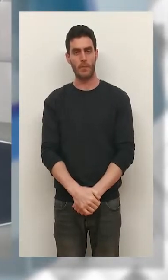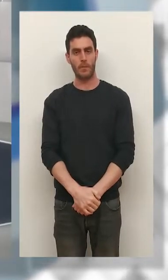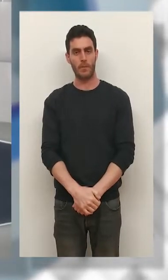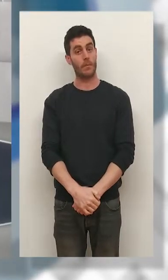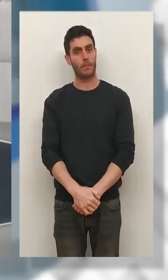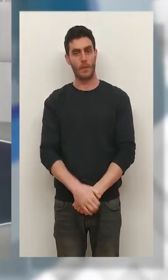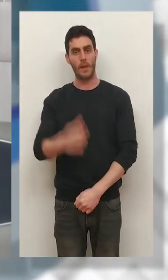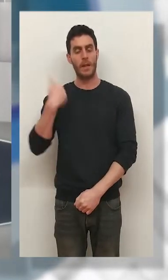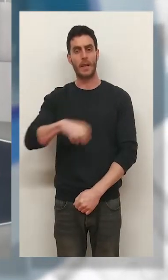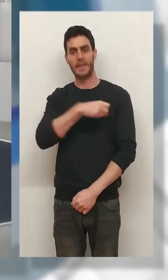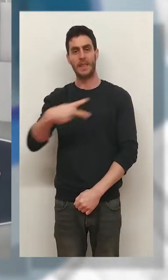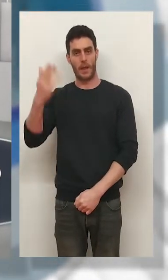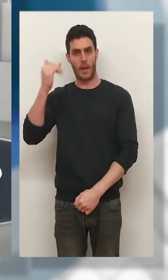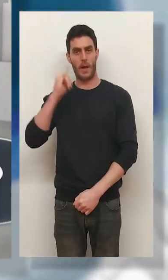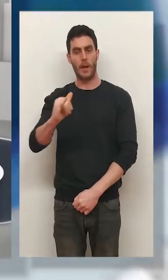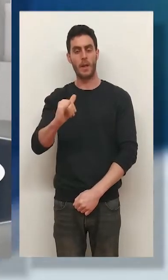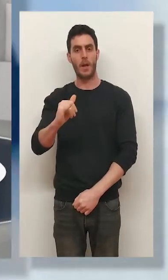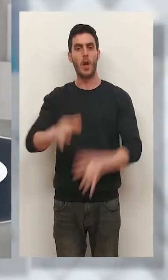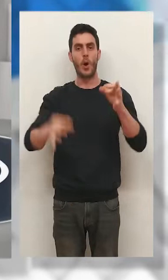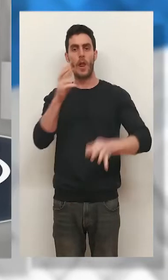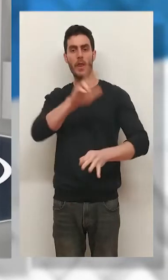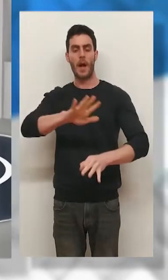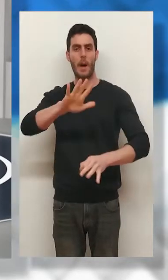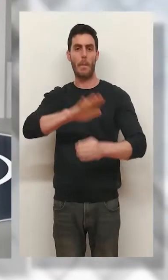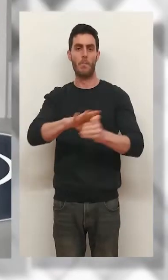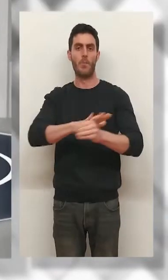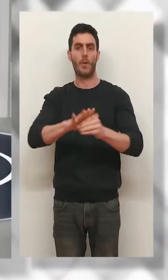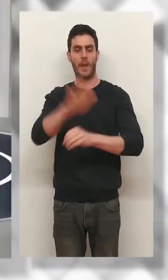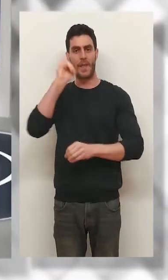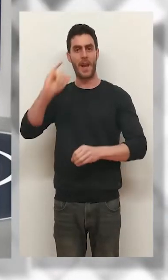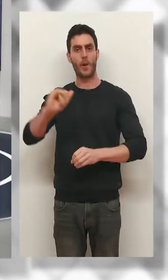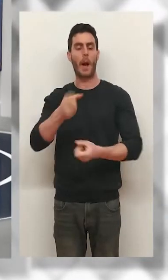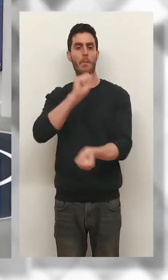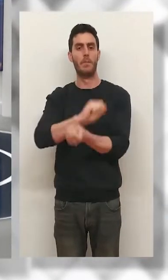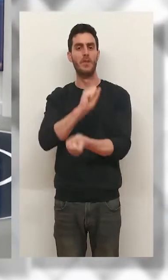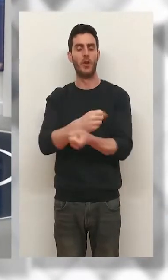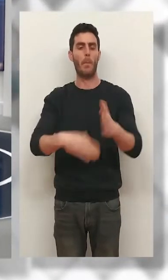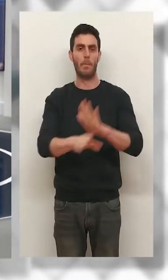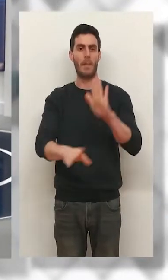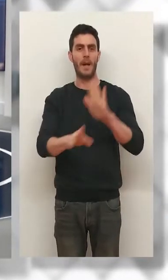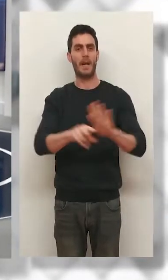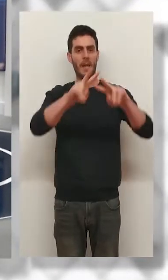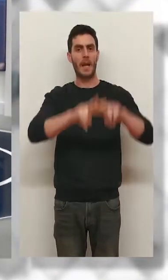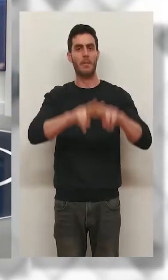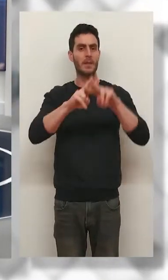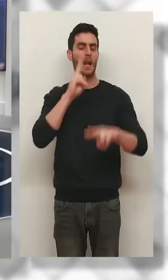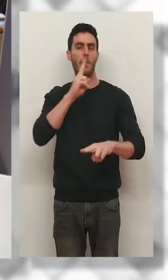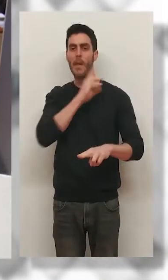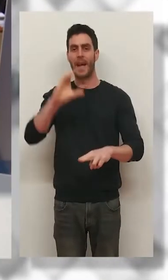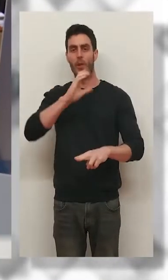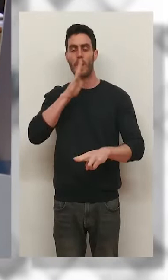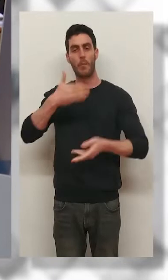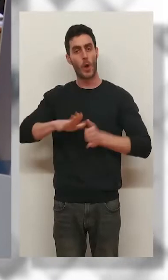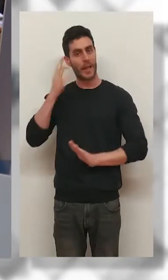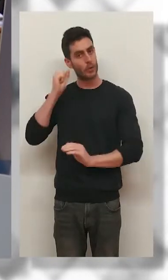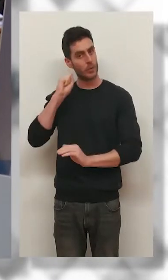Y atención, porque ya hay sentencia. La Audiencia Provincial de La Rioja ha condenado a prisión permanente revisable a la madre de la pequeña Carolina por el asesinato